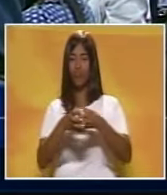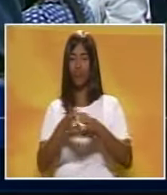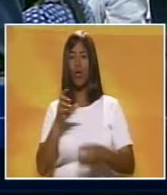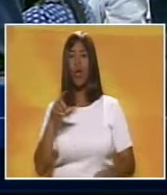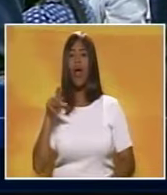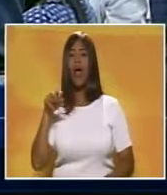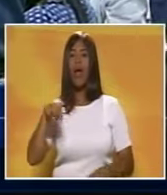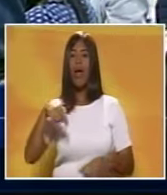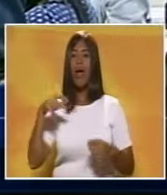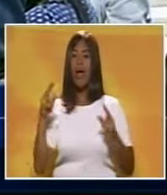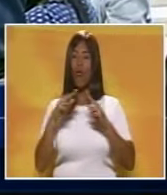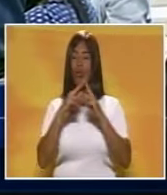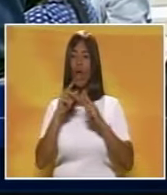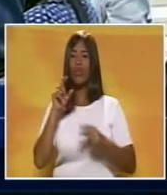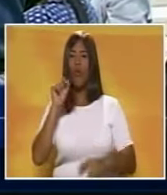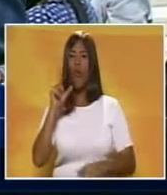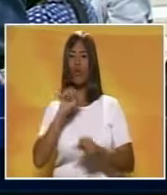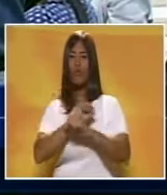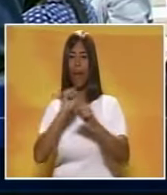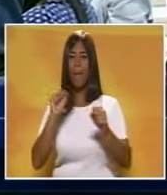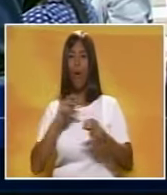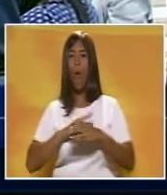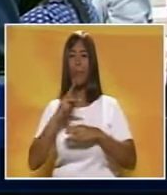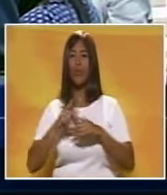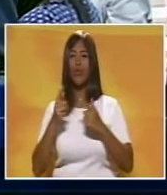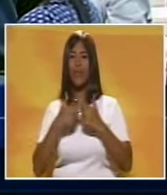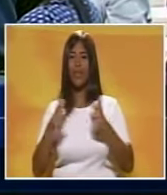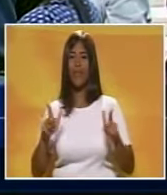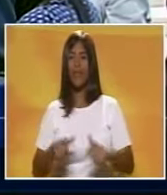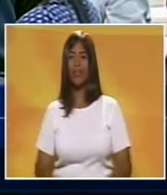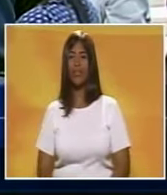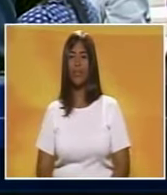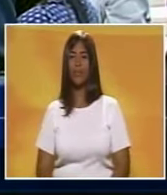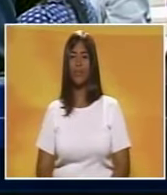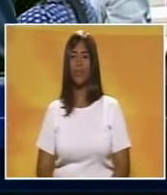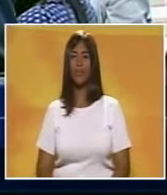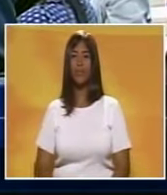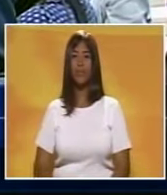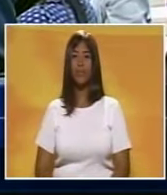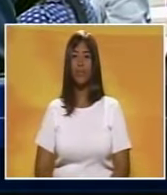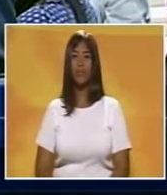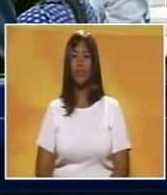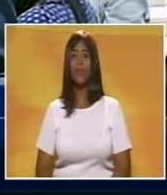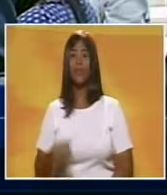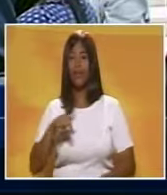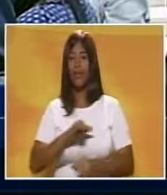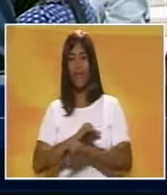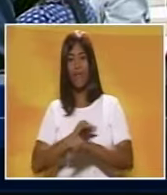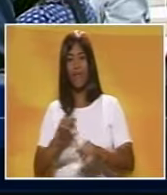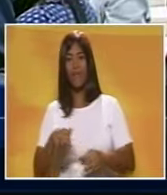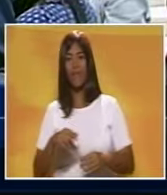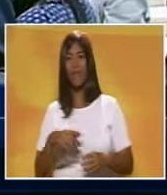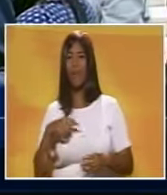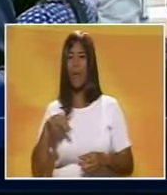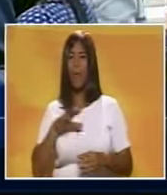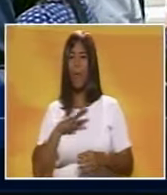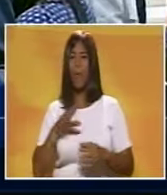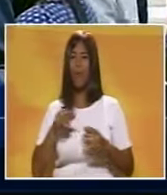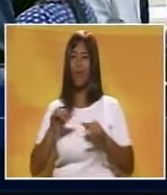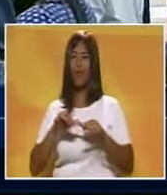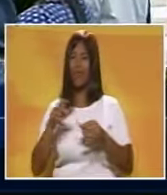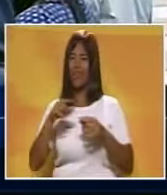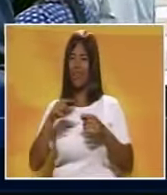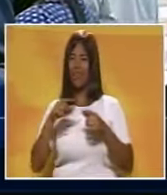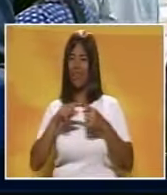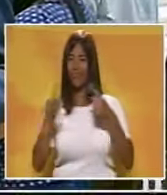rechazo que se ha titulado a la Operación trágica Libertad situación que estamos se va a viviendo, estar sino para celebrando organizar en el el Marqués cese definitivo a la de la altura usurpación. Muchísimas de la gracias. sede de Corpoelec. Nosotros